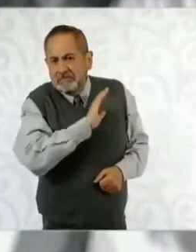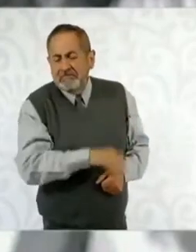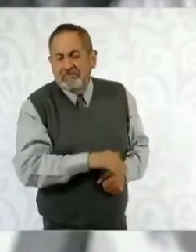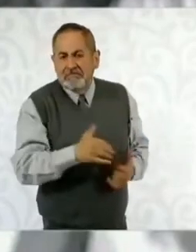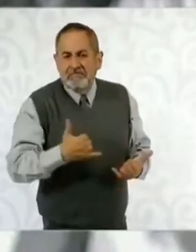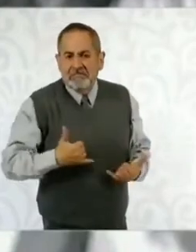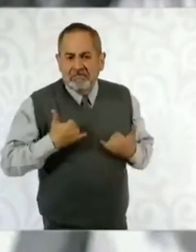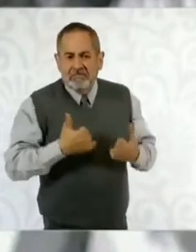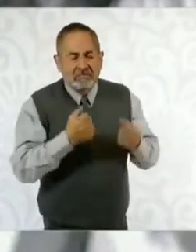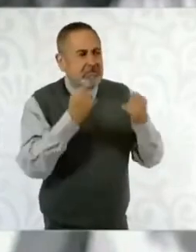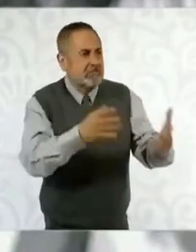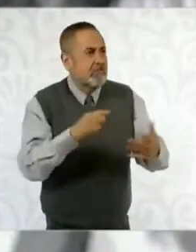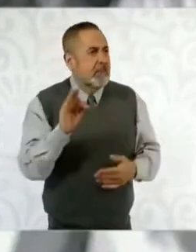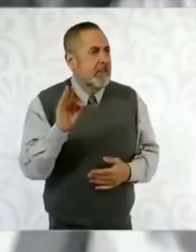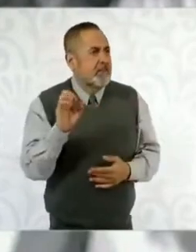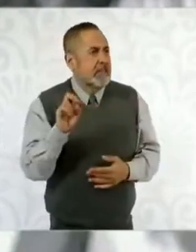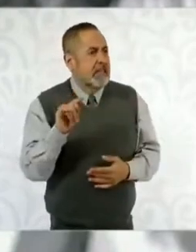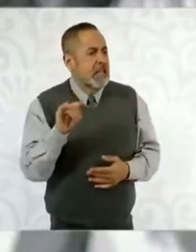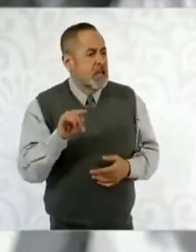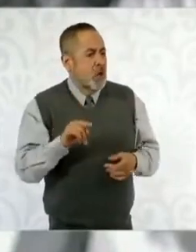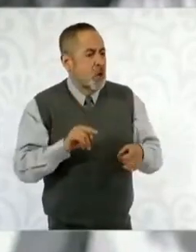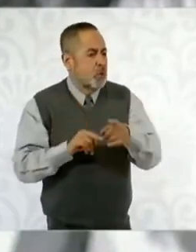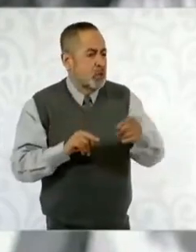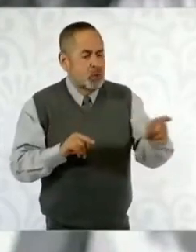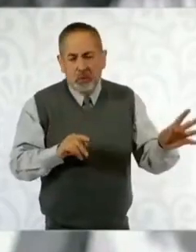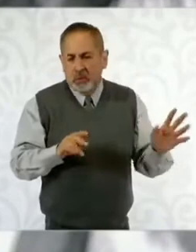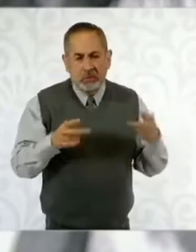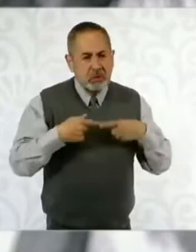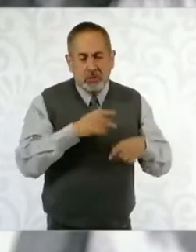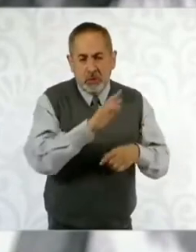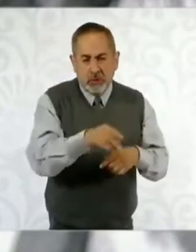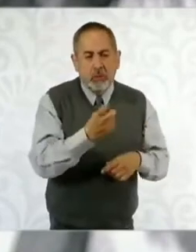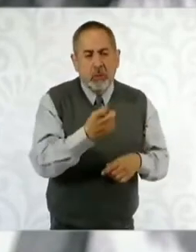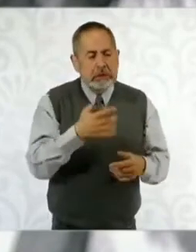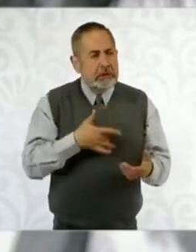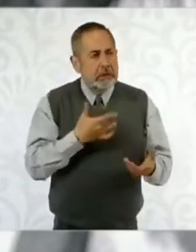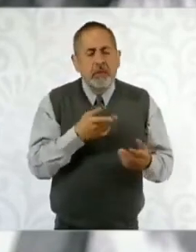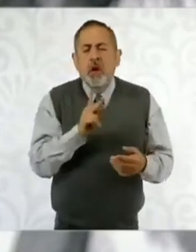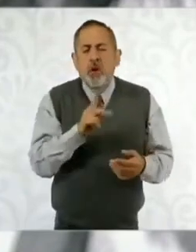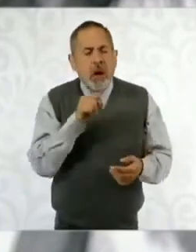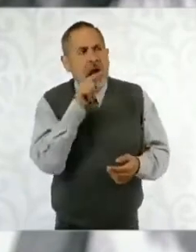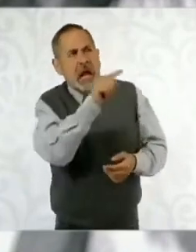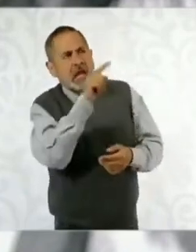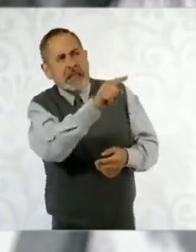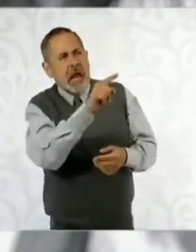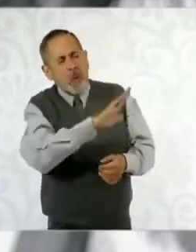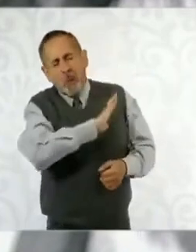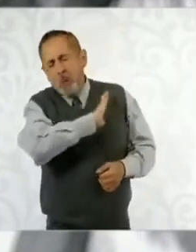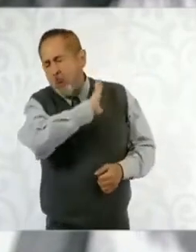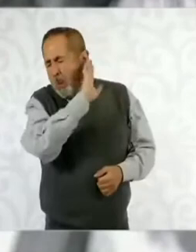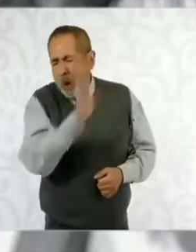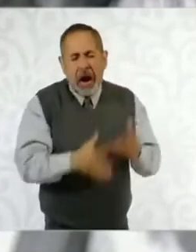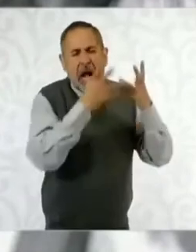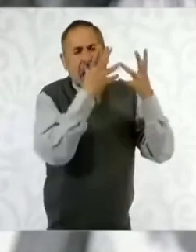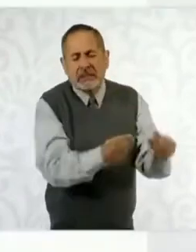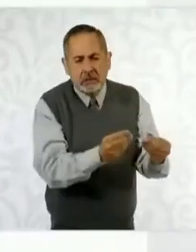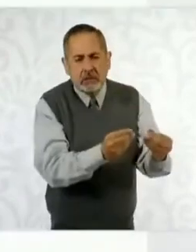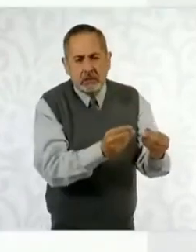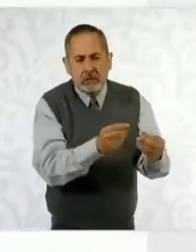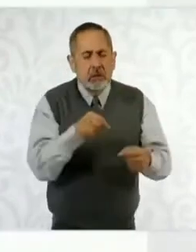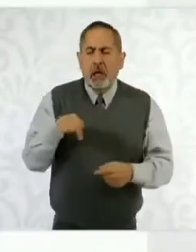particularmente de fentanilo que lleve a la muerte de cualquier persona. Pero ¿por qué allá se da el consumo y aquí